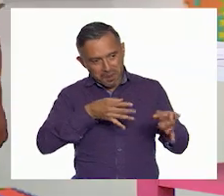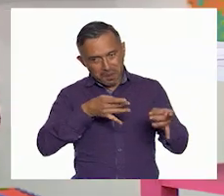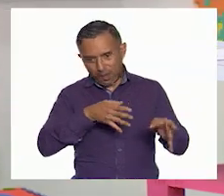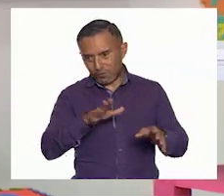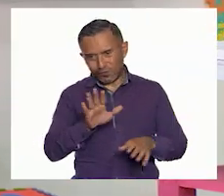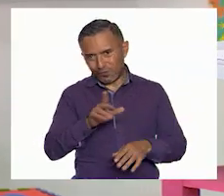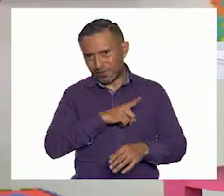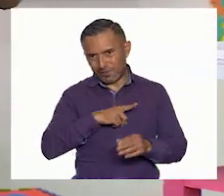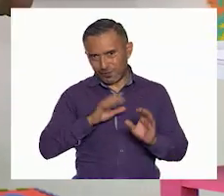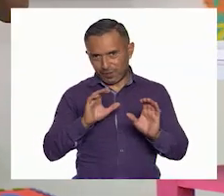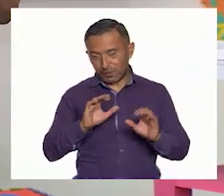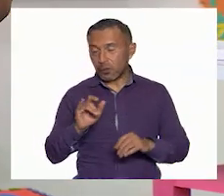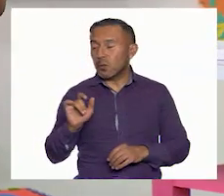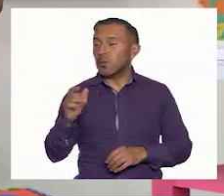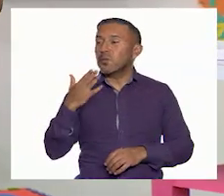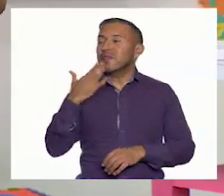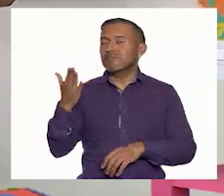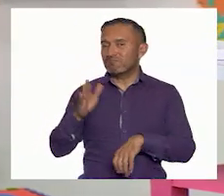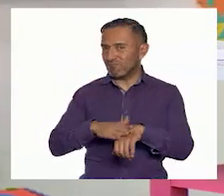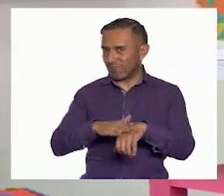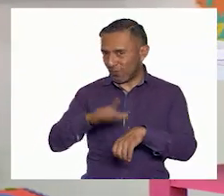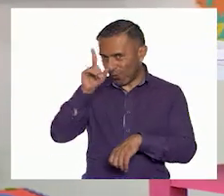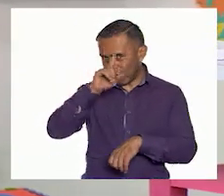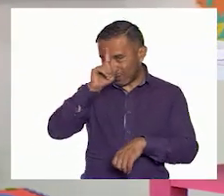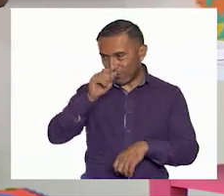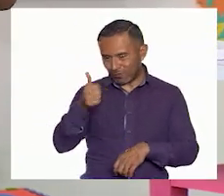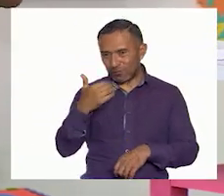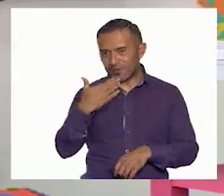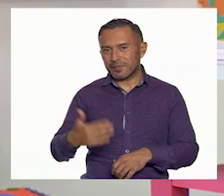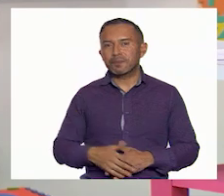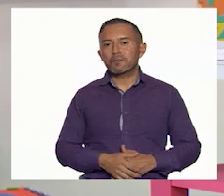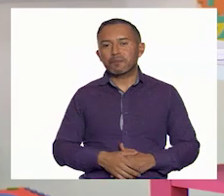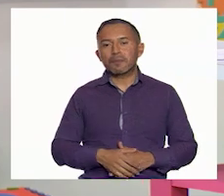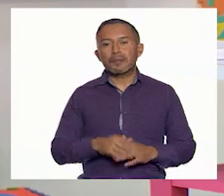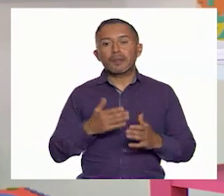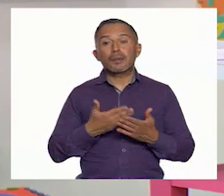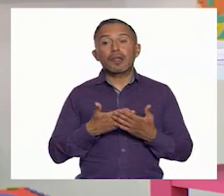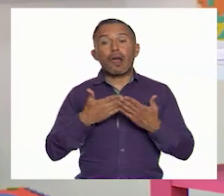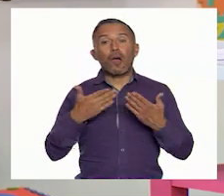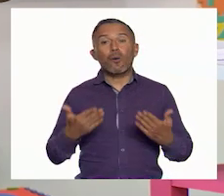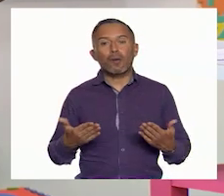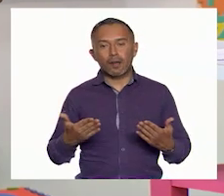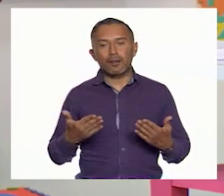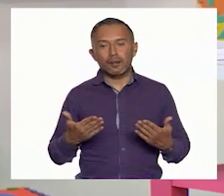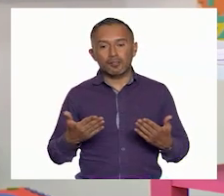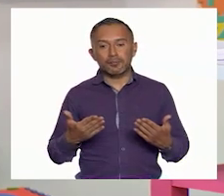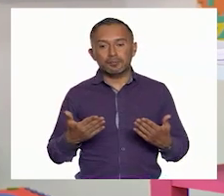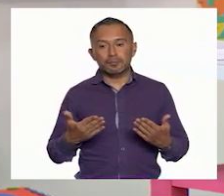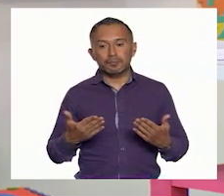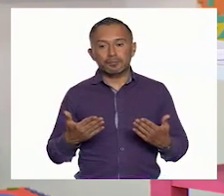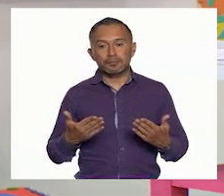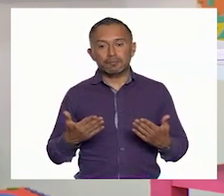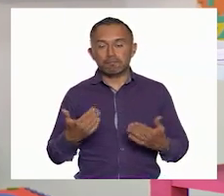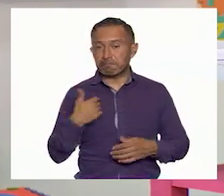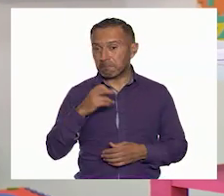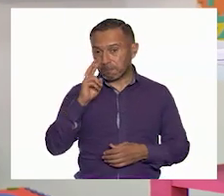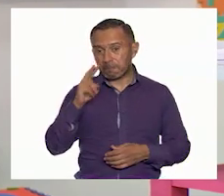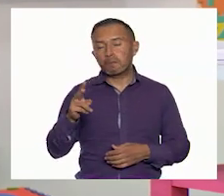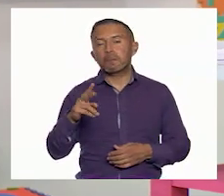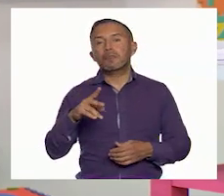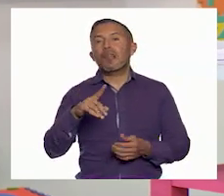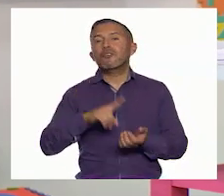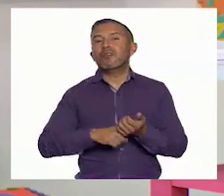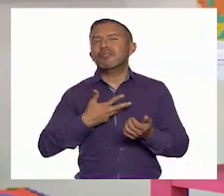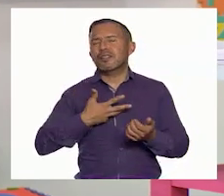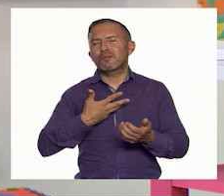Pili. Esa es una buena recomendación. Actualmente nosotros estamos viendo que estamos invadidos